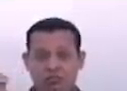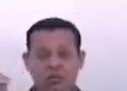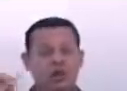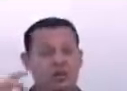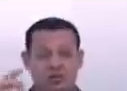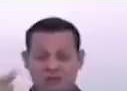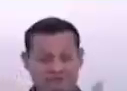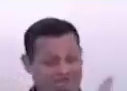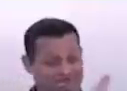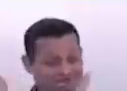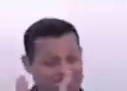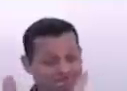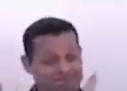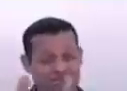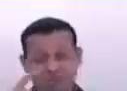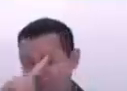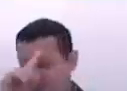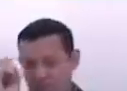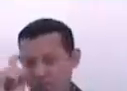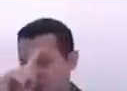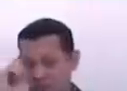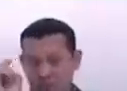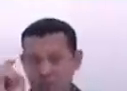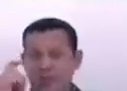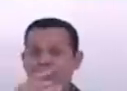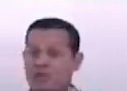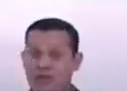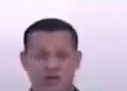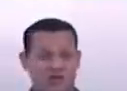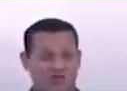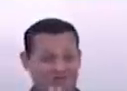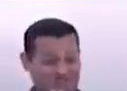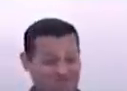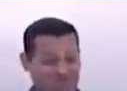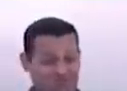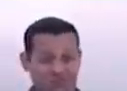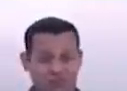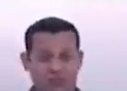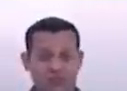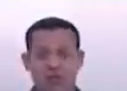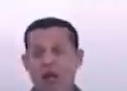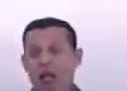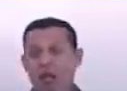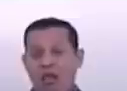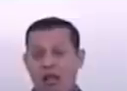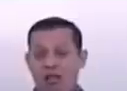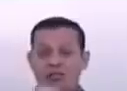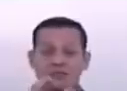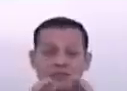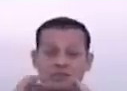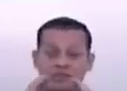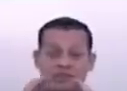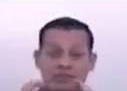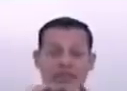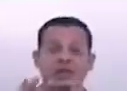Está haciendo frente y teniendo que soportar incluso a esos periodistas